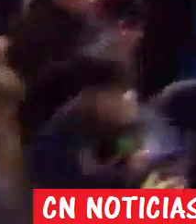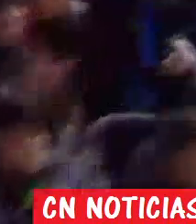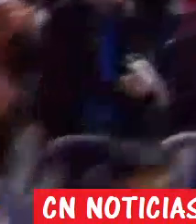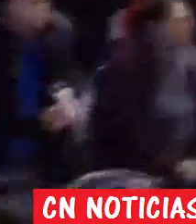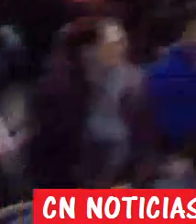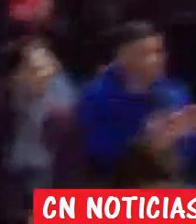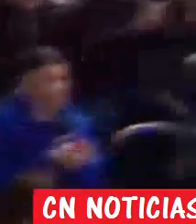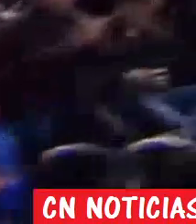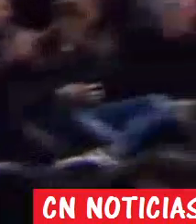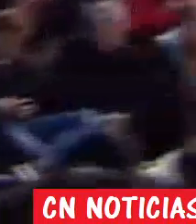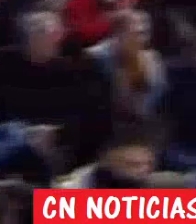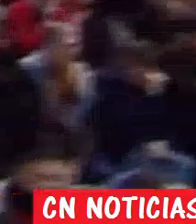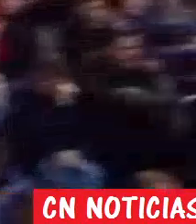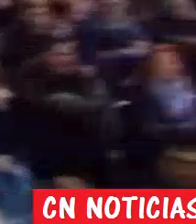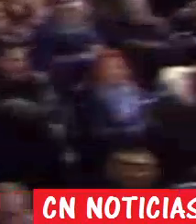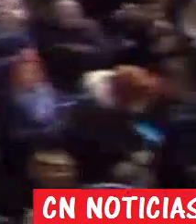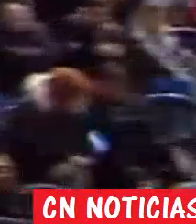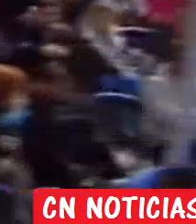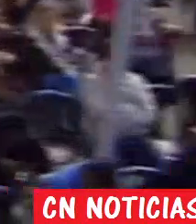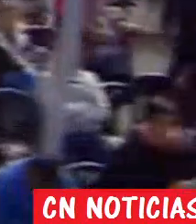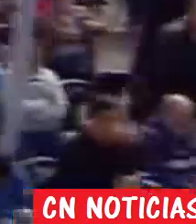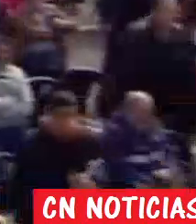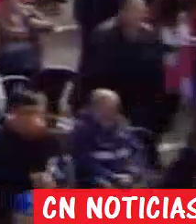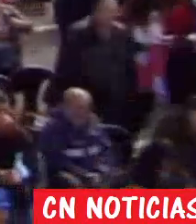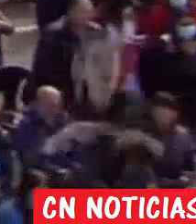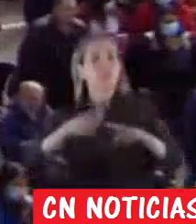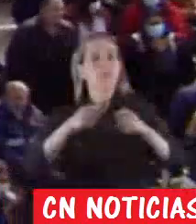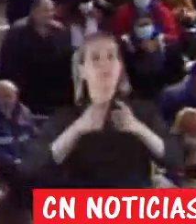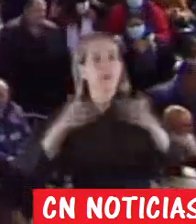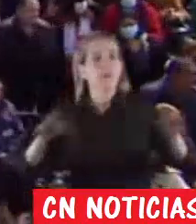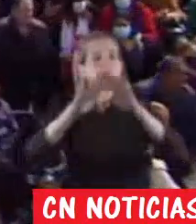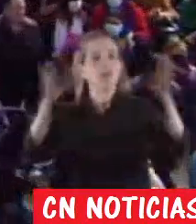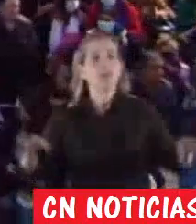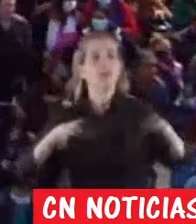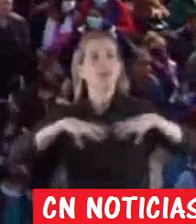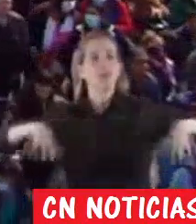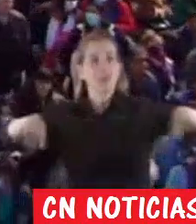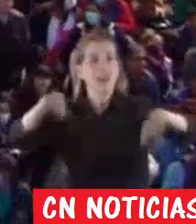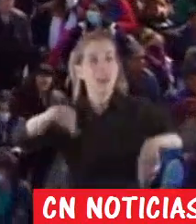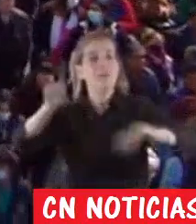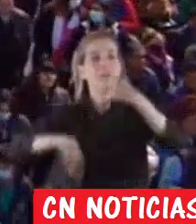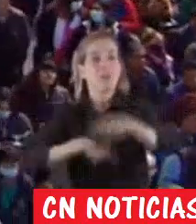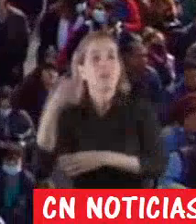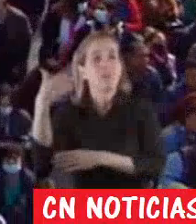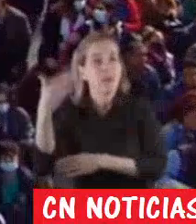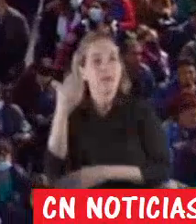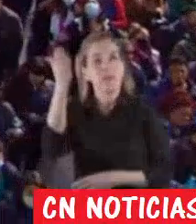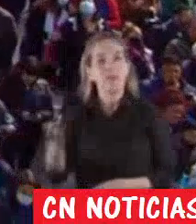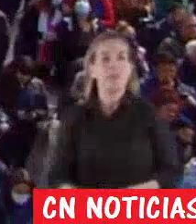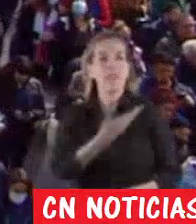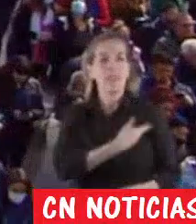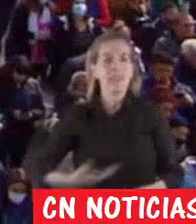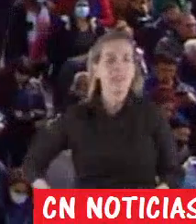Señoras, señores, en este acto de inauguración del Mercado Lomas, escuchamos la palabra del